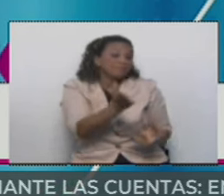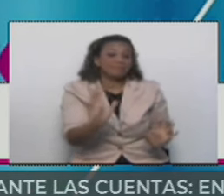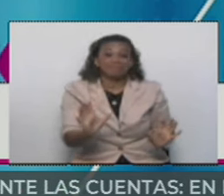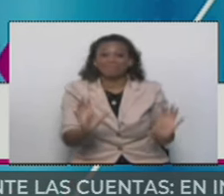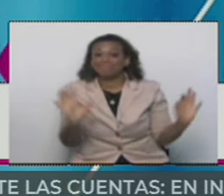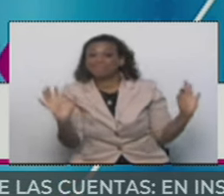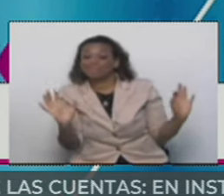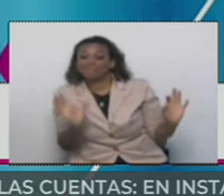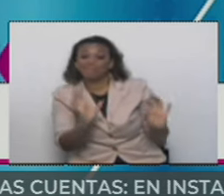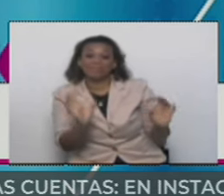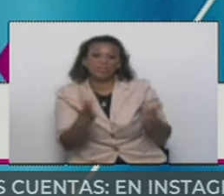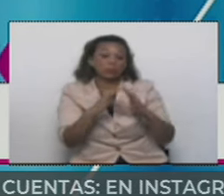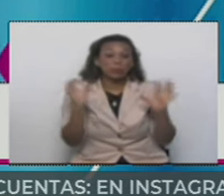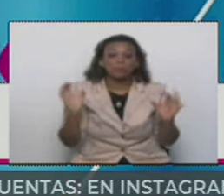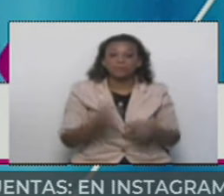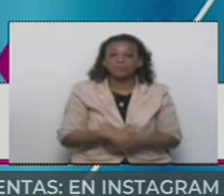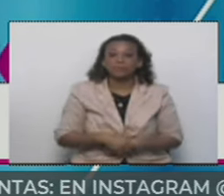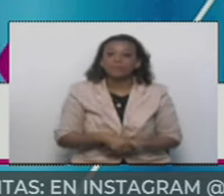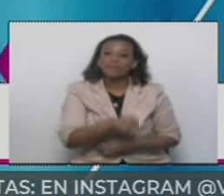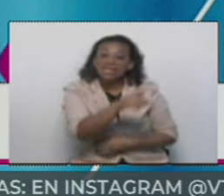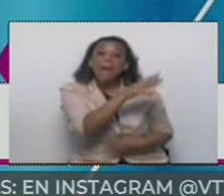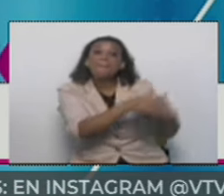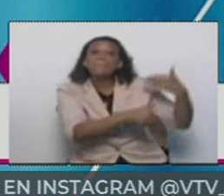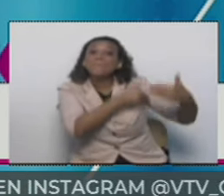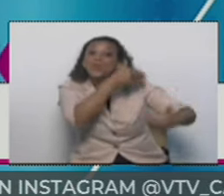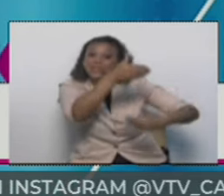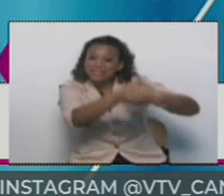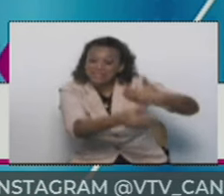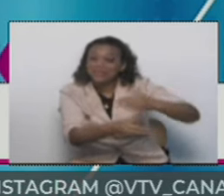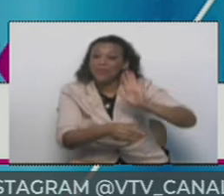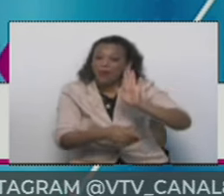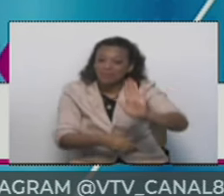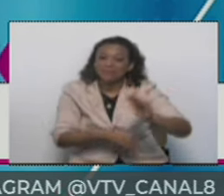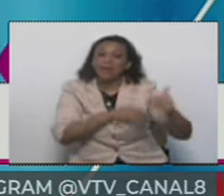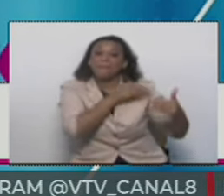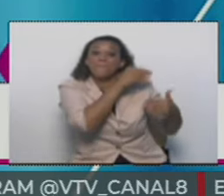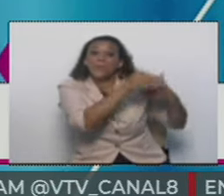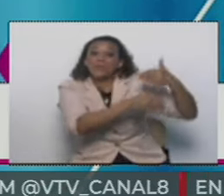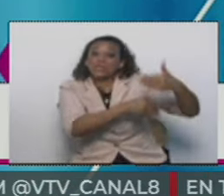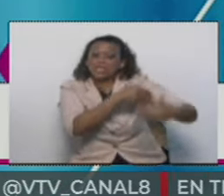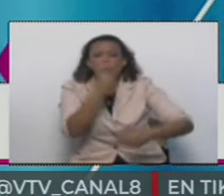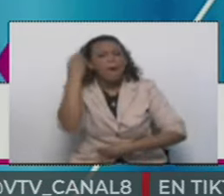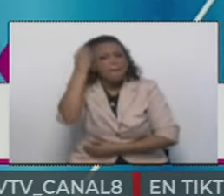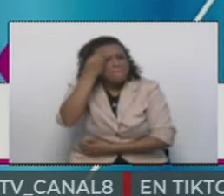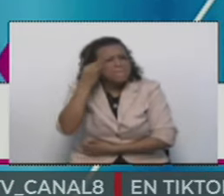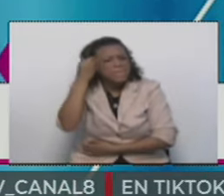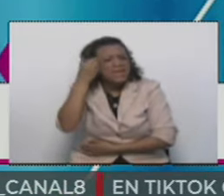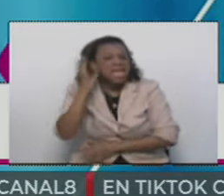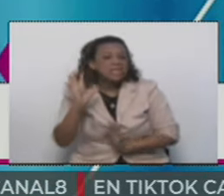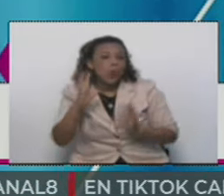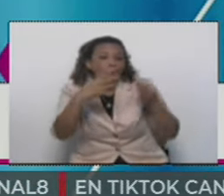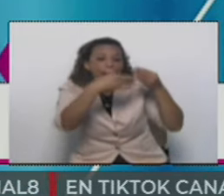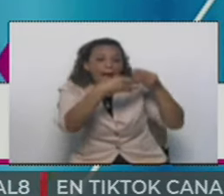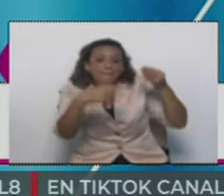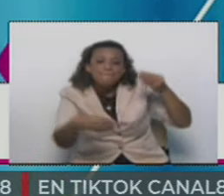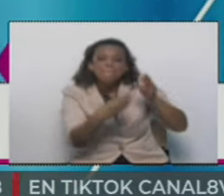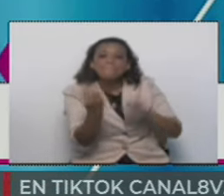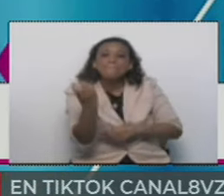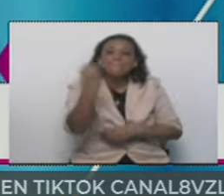¿Ah? Este proceso yo pienso que podemos ampliarlo un poco